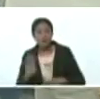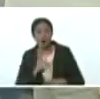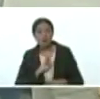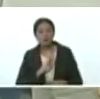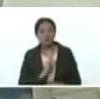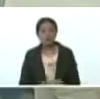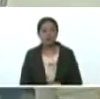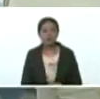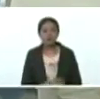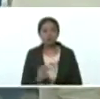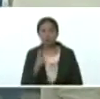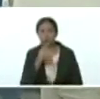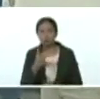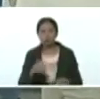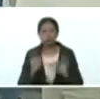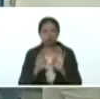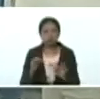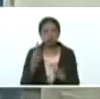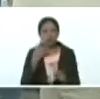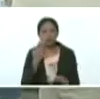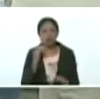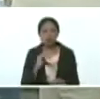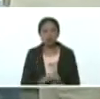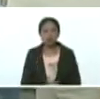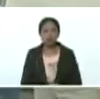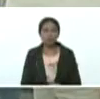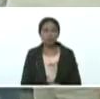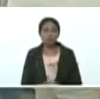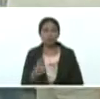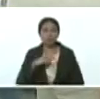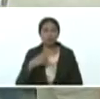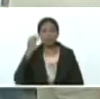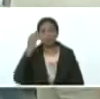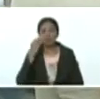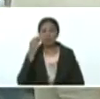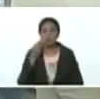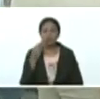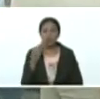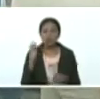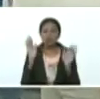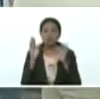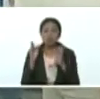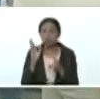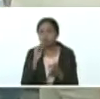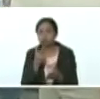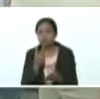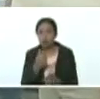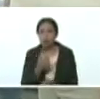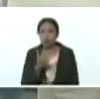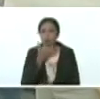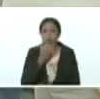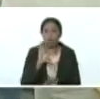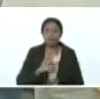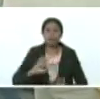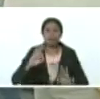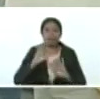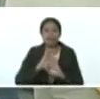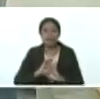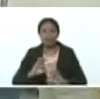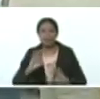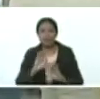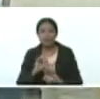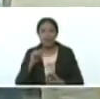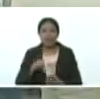No estaremos nosotros aquí pensando en pajaritos preñados. No hay pajaritos preñados, compadre.